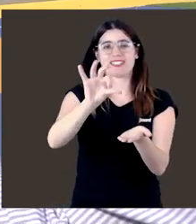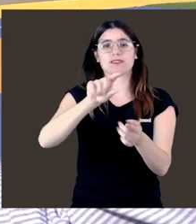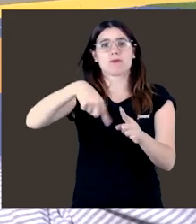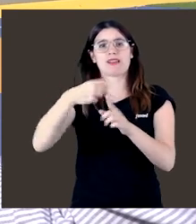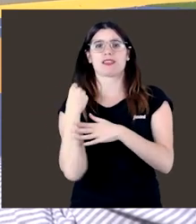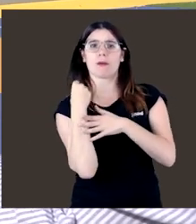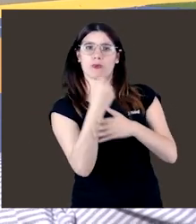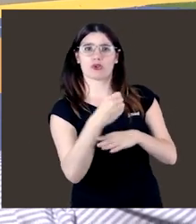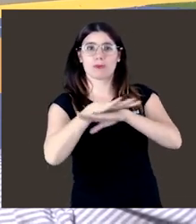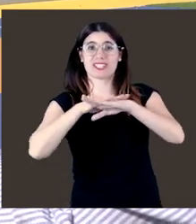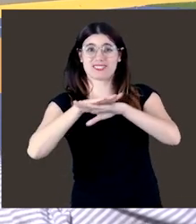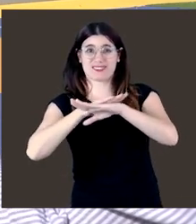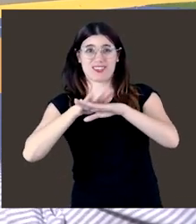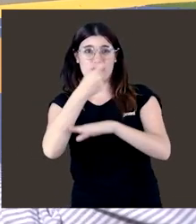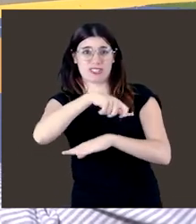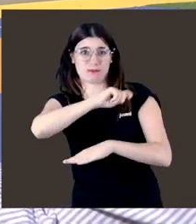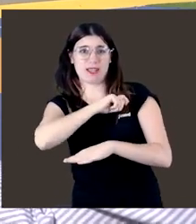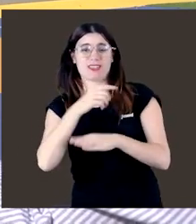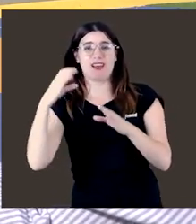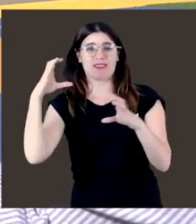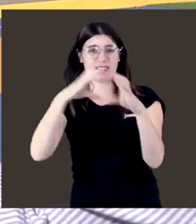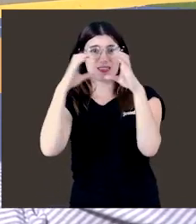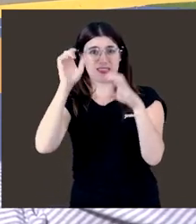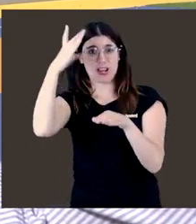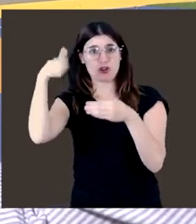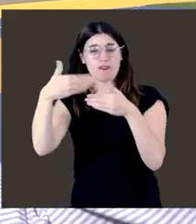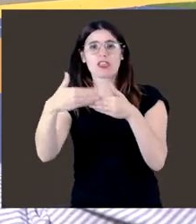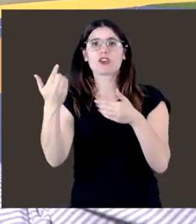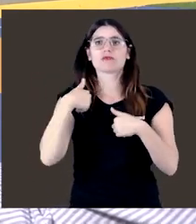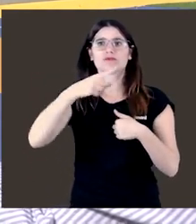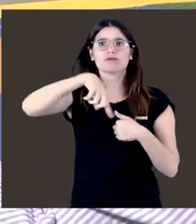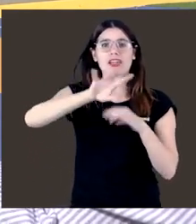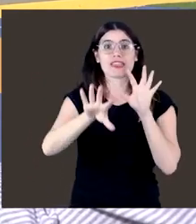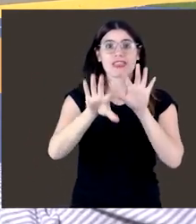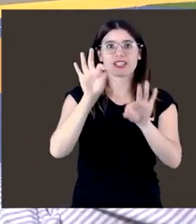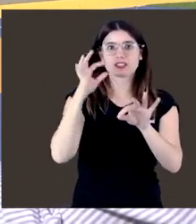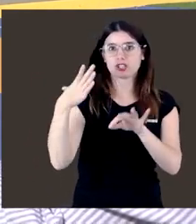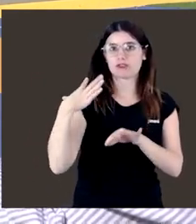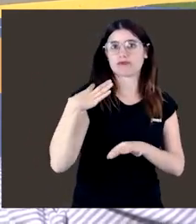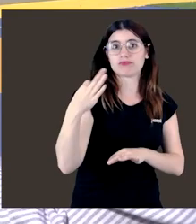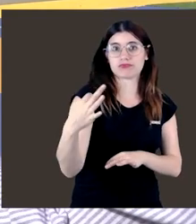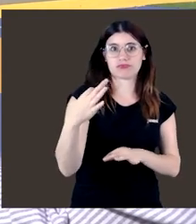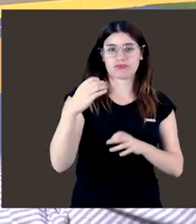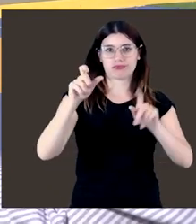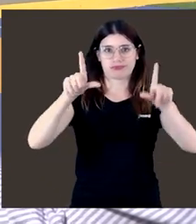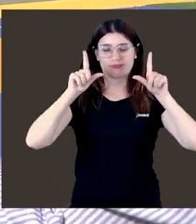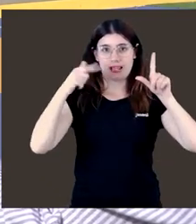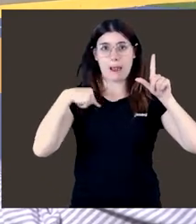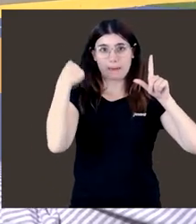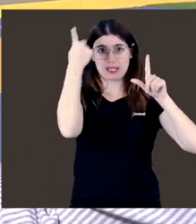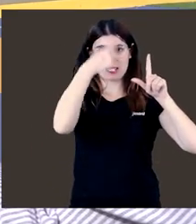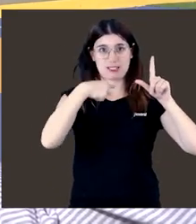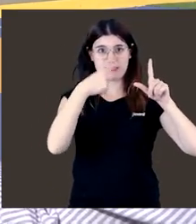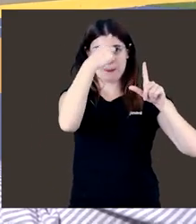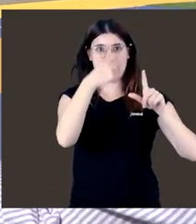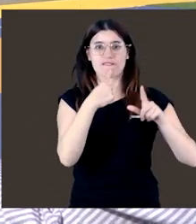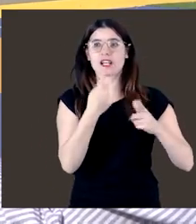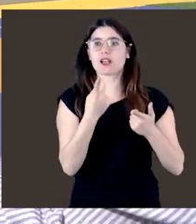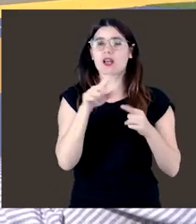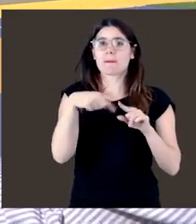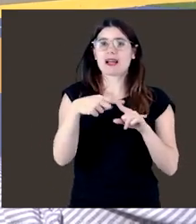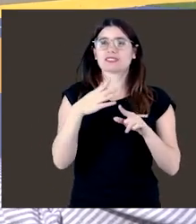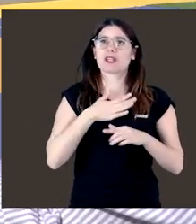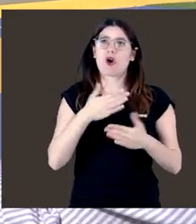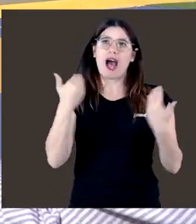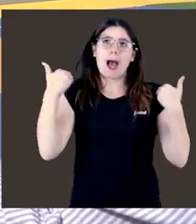apoyo del Ministerio de Ciencia e Innovación pues hayan decidido dedicar un mural a mi perfil, pero